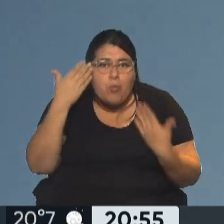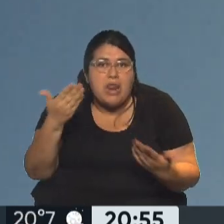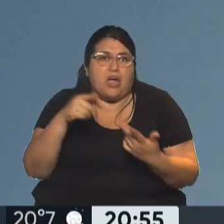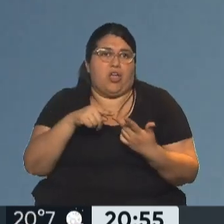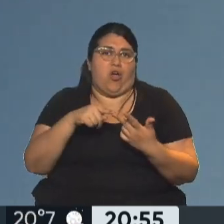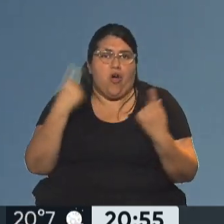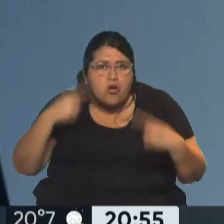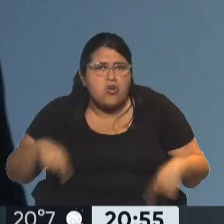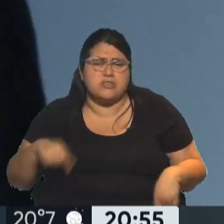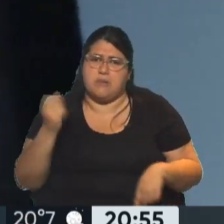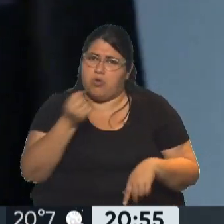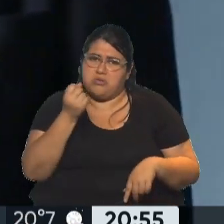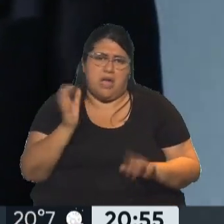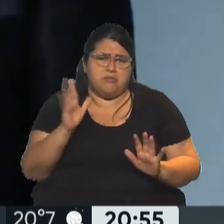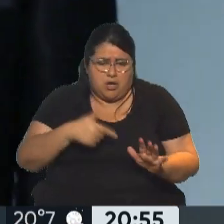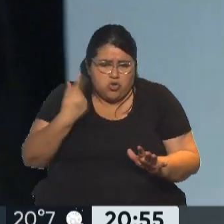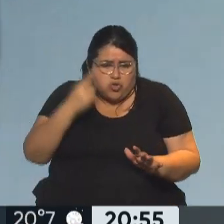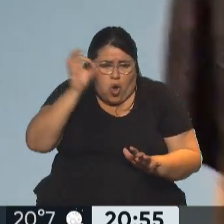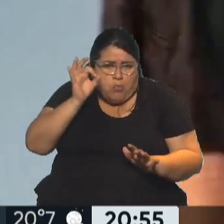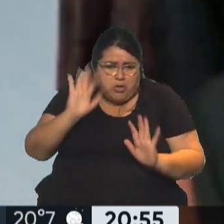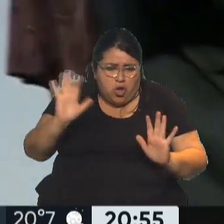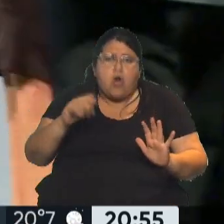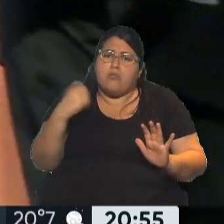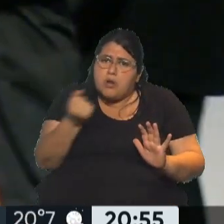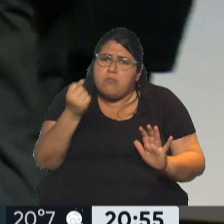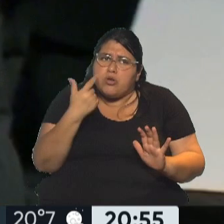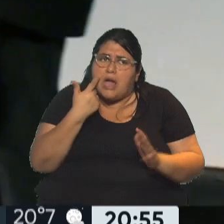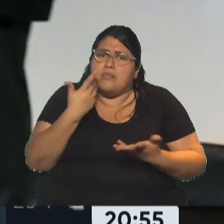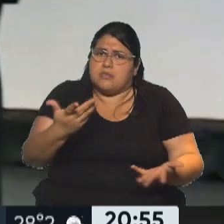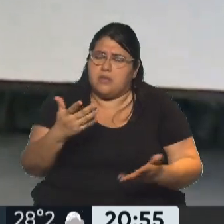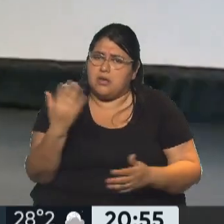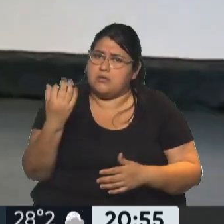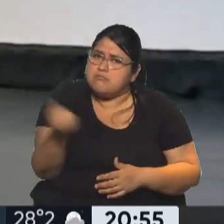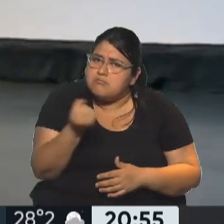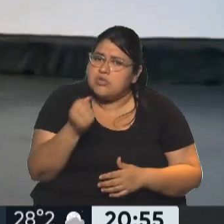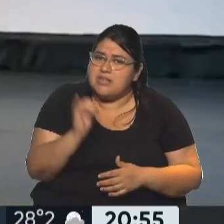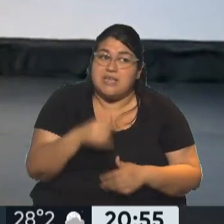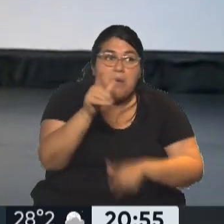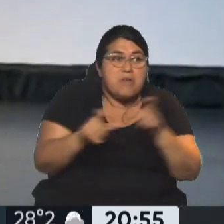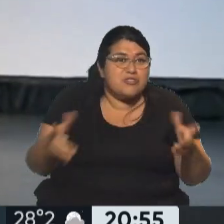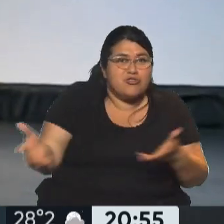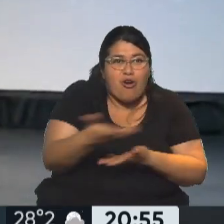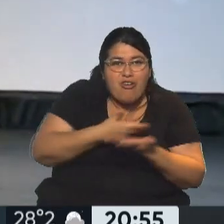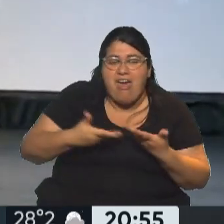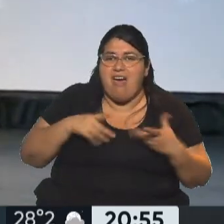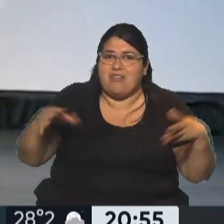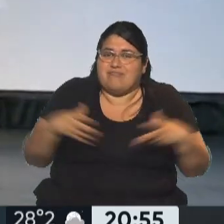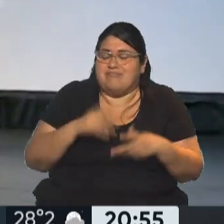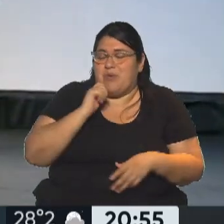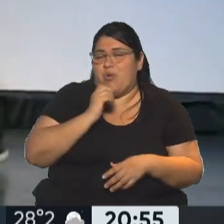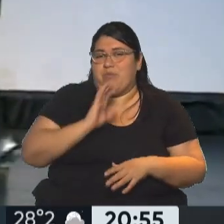y que yo, más allá de lo que uno pueda decir, es lindo, es un abrazo, y entre tu gente mucho más, por supuesto.